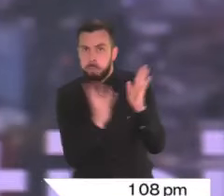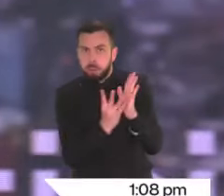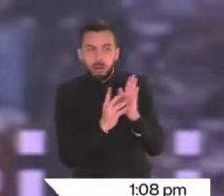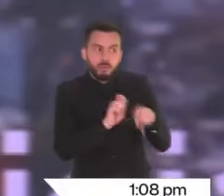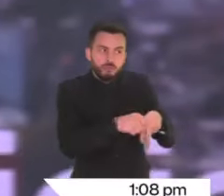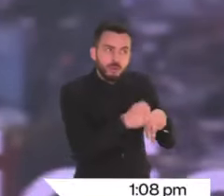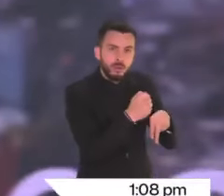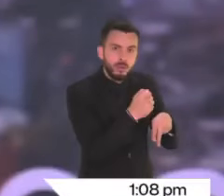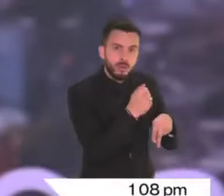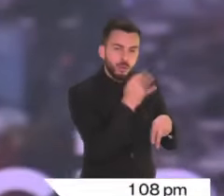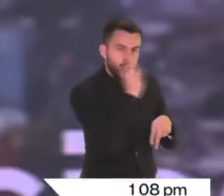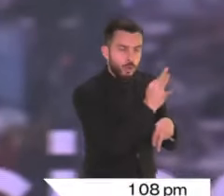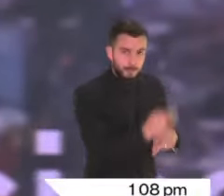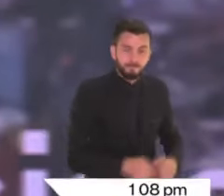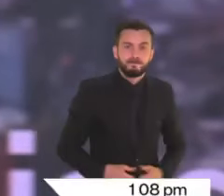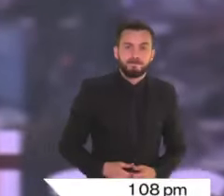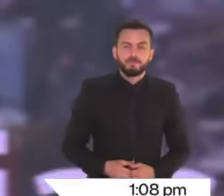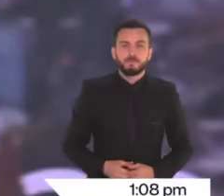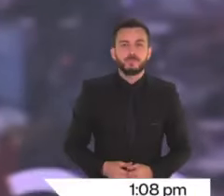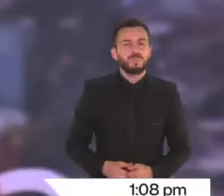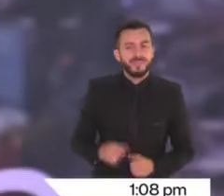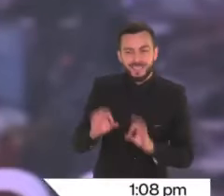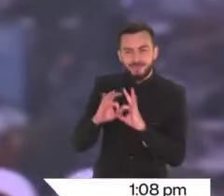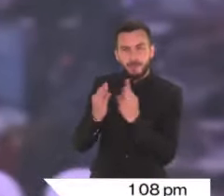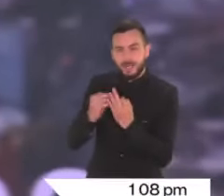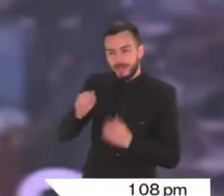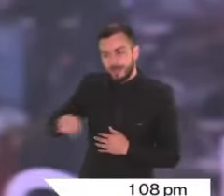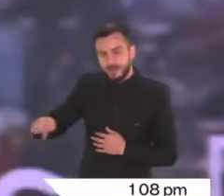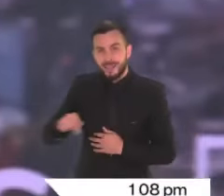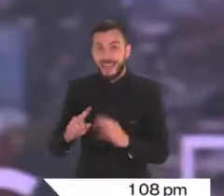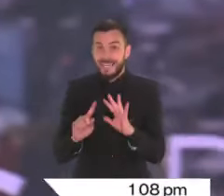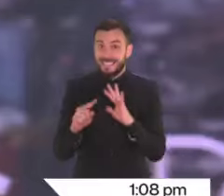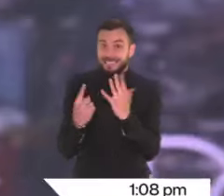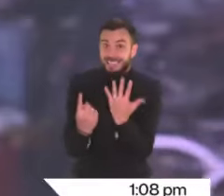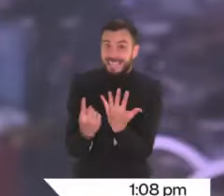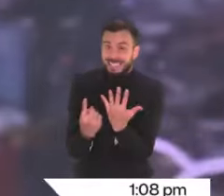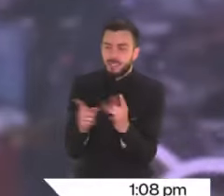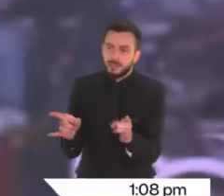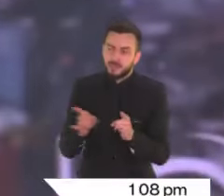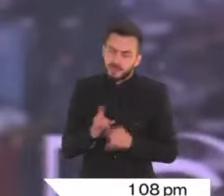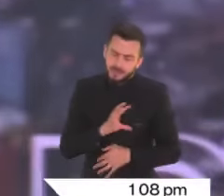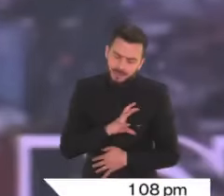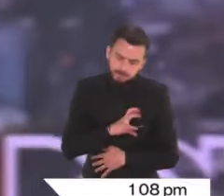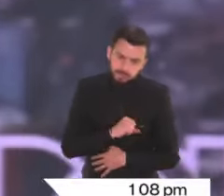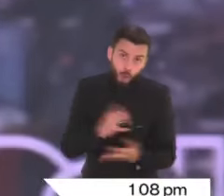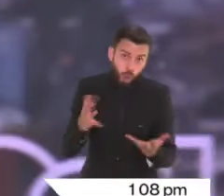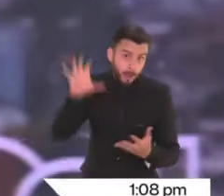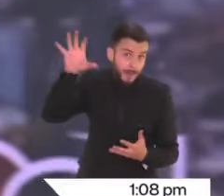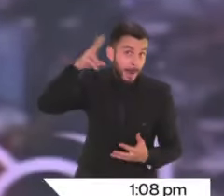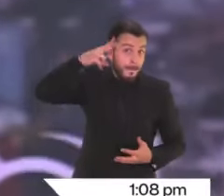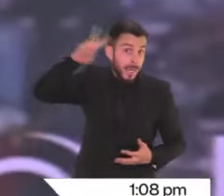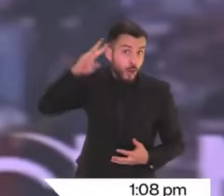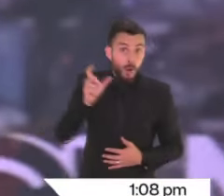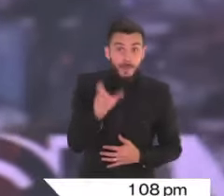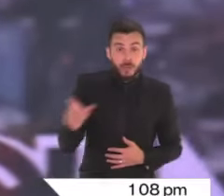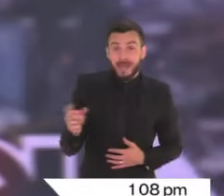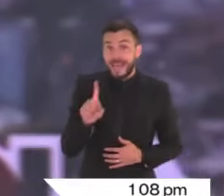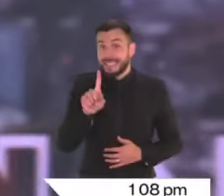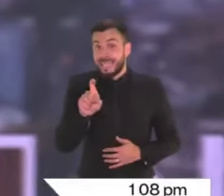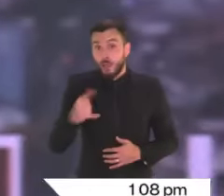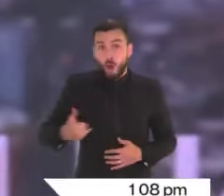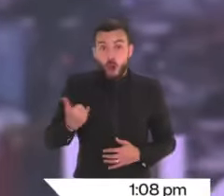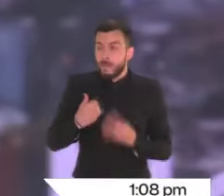Un doloroso drama viven seis familias colombianas. En México desaparecieron seis jóvenes y temen que estén en poder de una red de trata